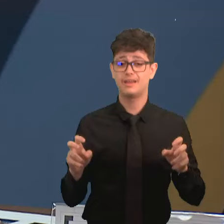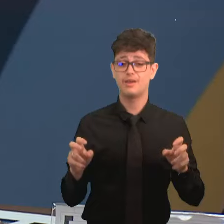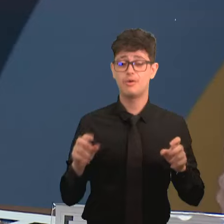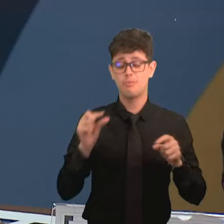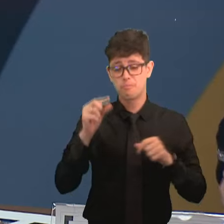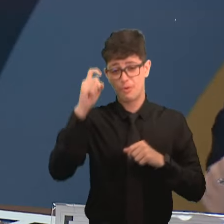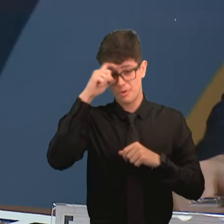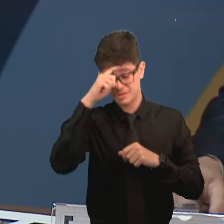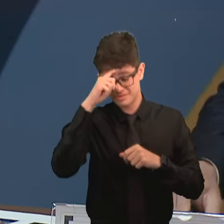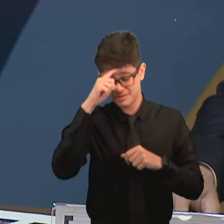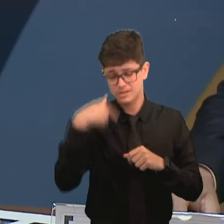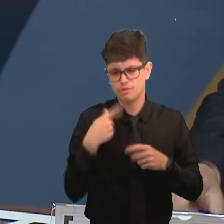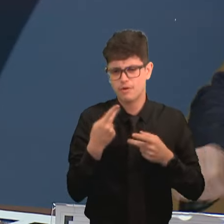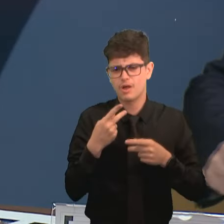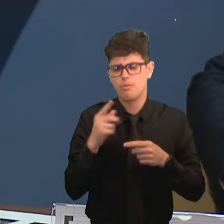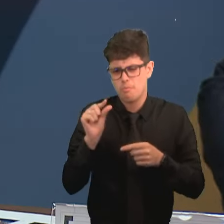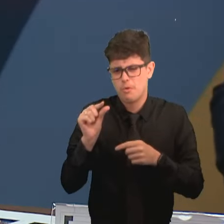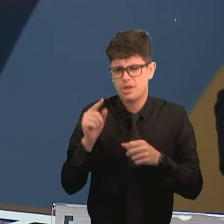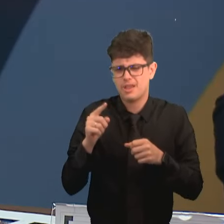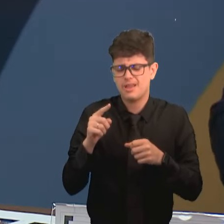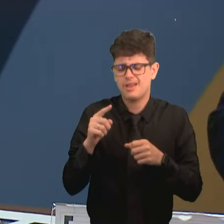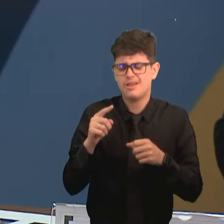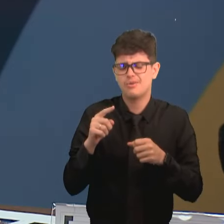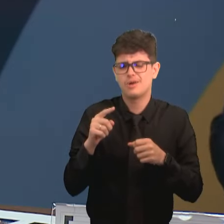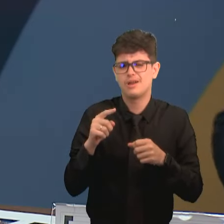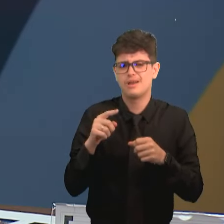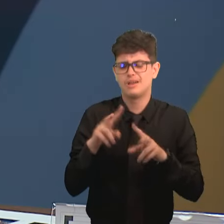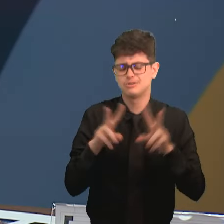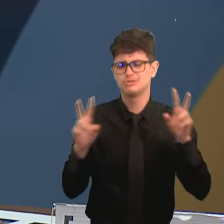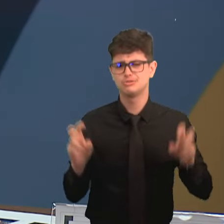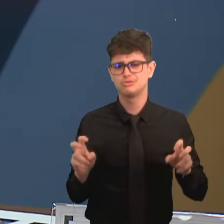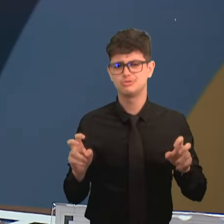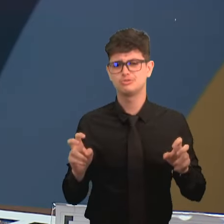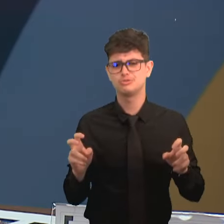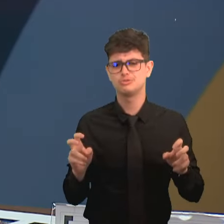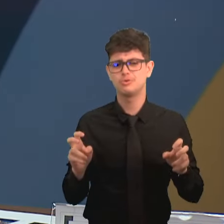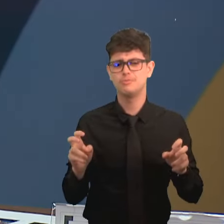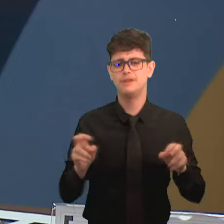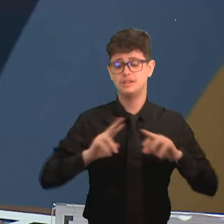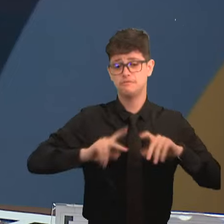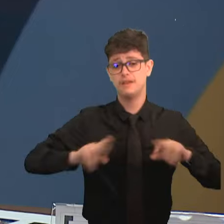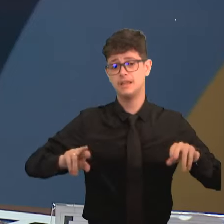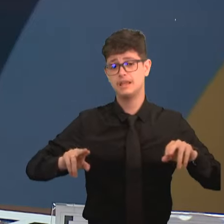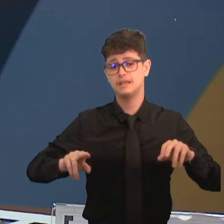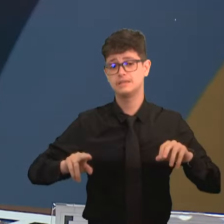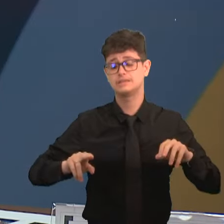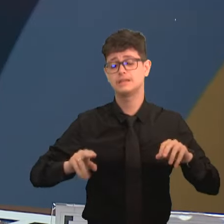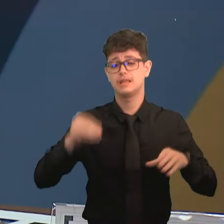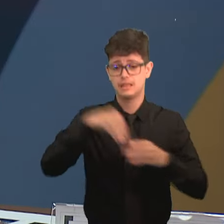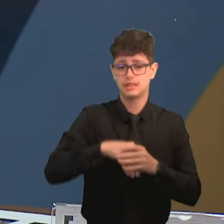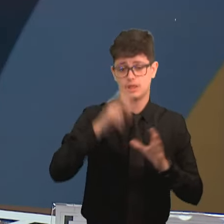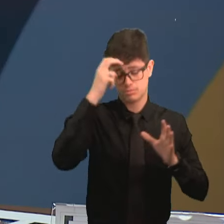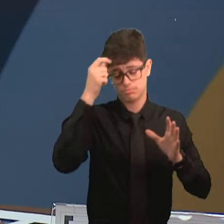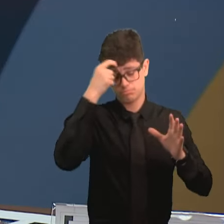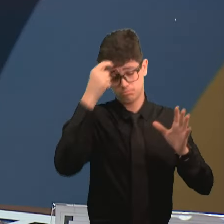poquito de discriminación, arbitrariedad y privacidad en modelos de inteligencia